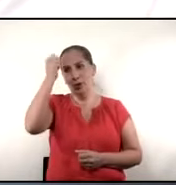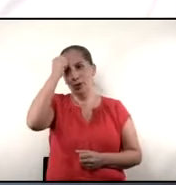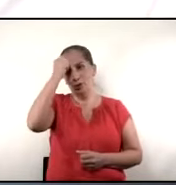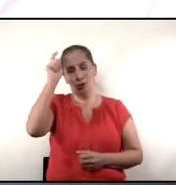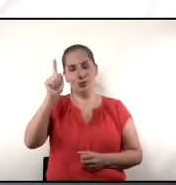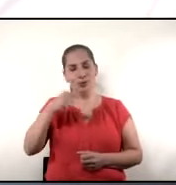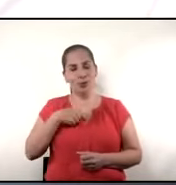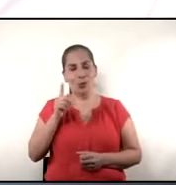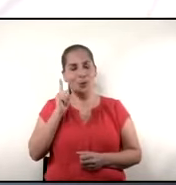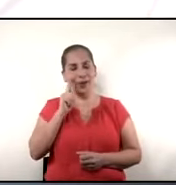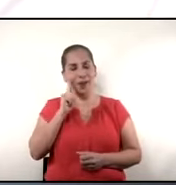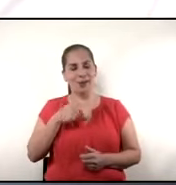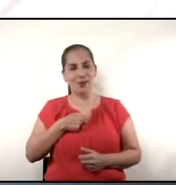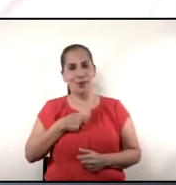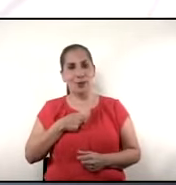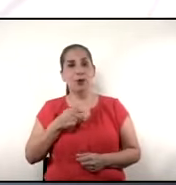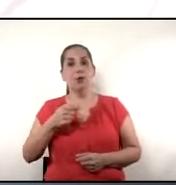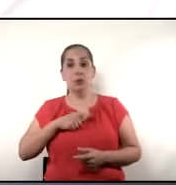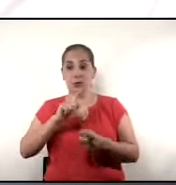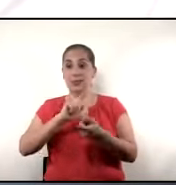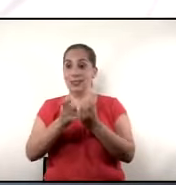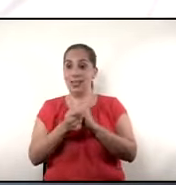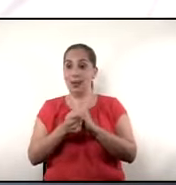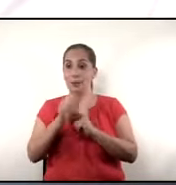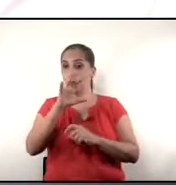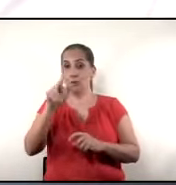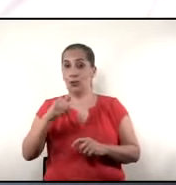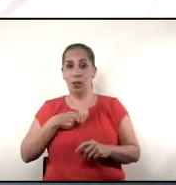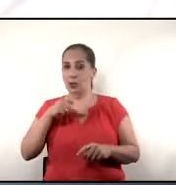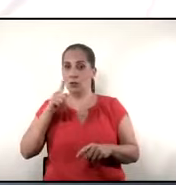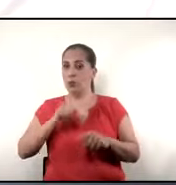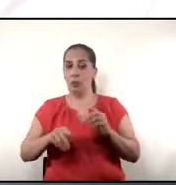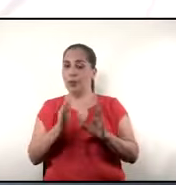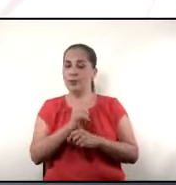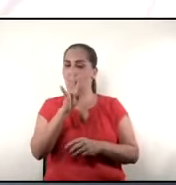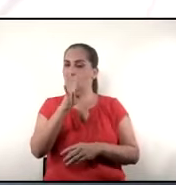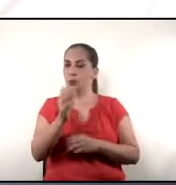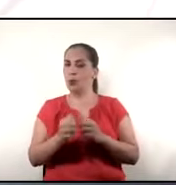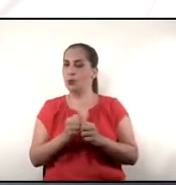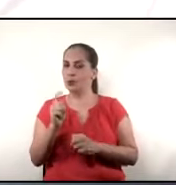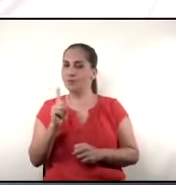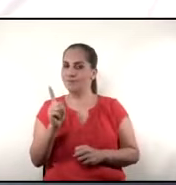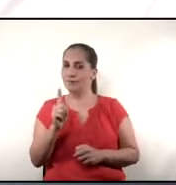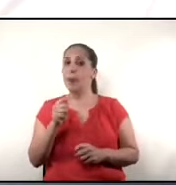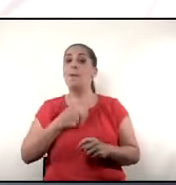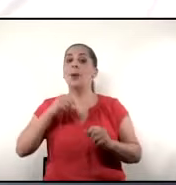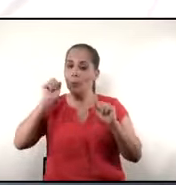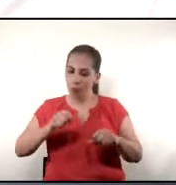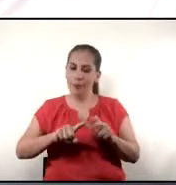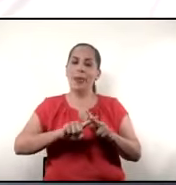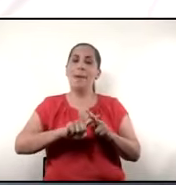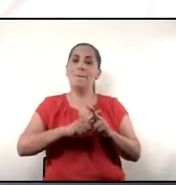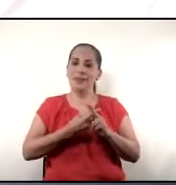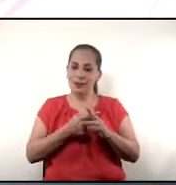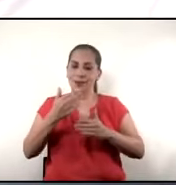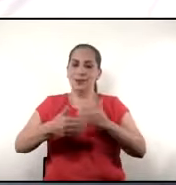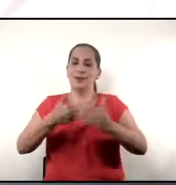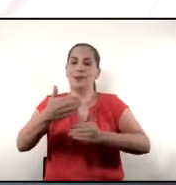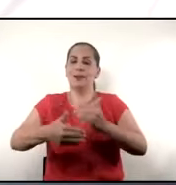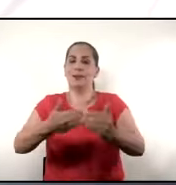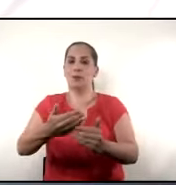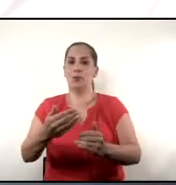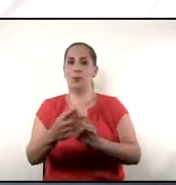engaño. Los cambios que requiere este país no se completan en un periodo de 4 años, pero se empiezan y se enrumba al país